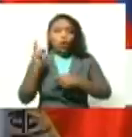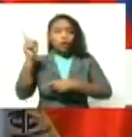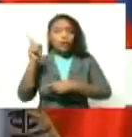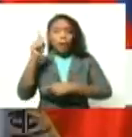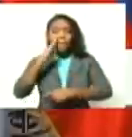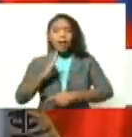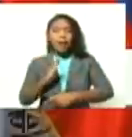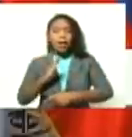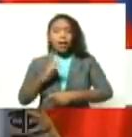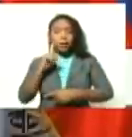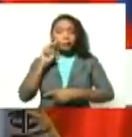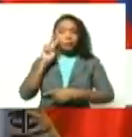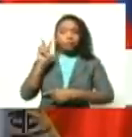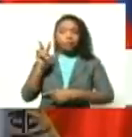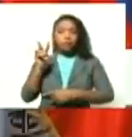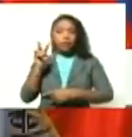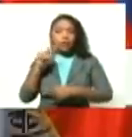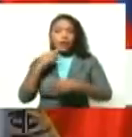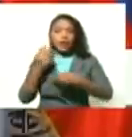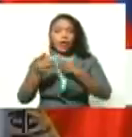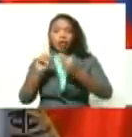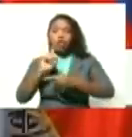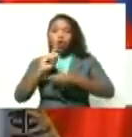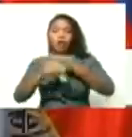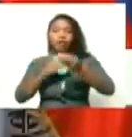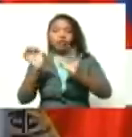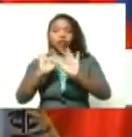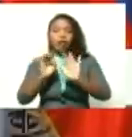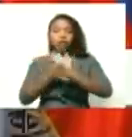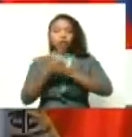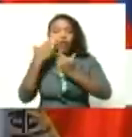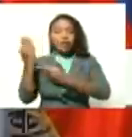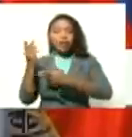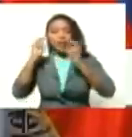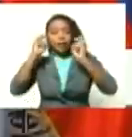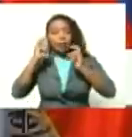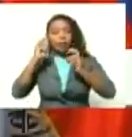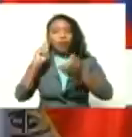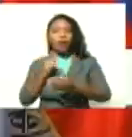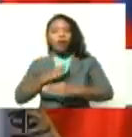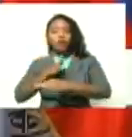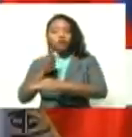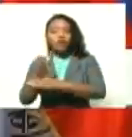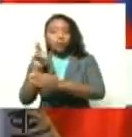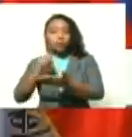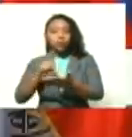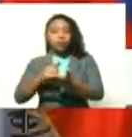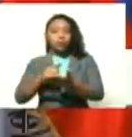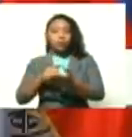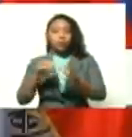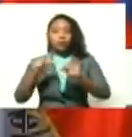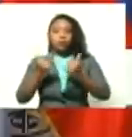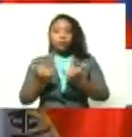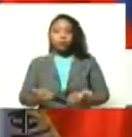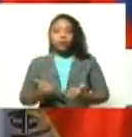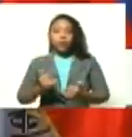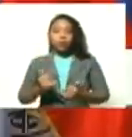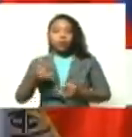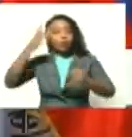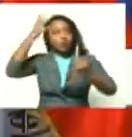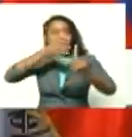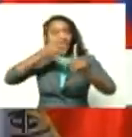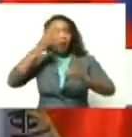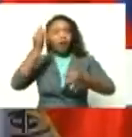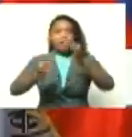que desestimó el delito de instigación al odio en la audiencia de presentación. Inmediatamente instruimos al